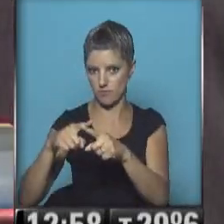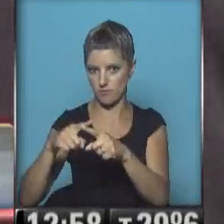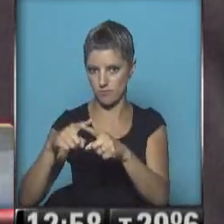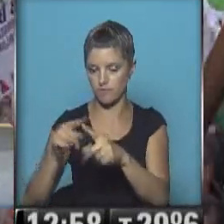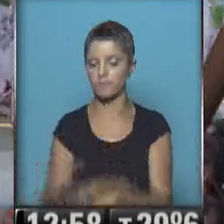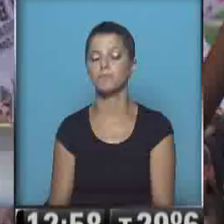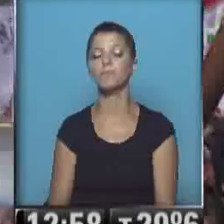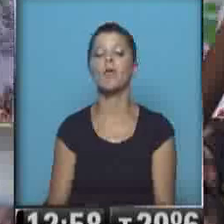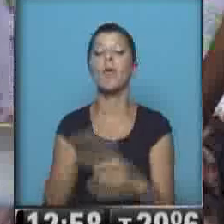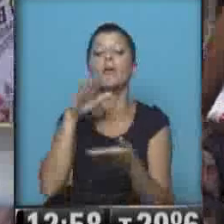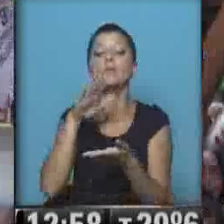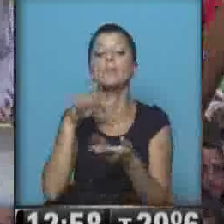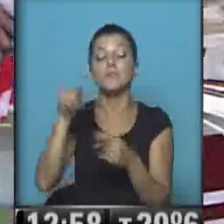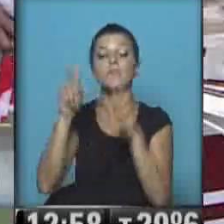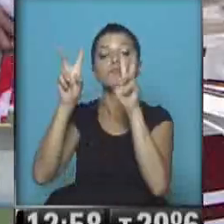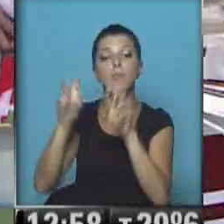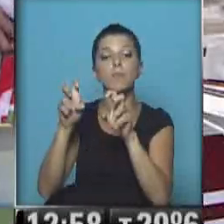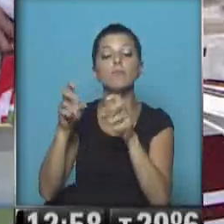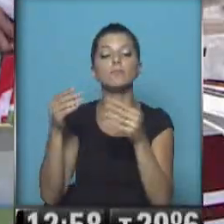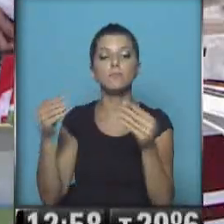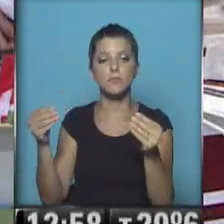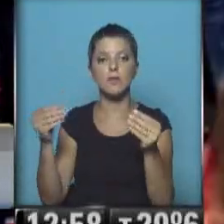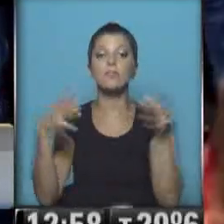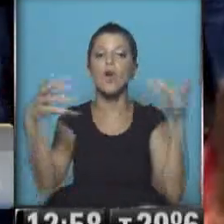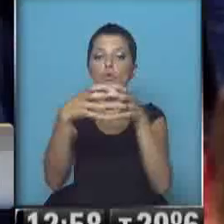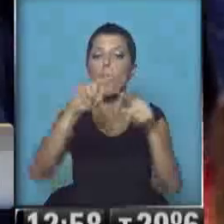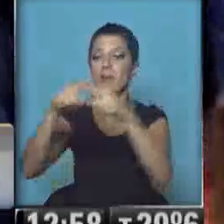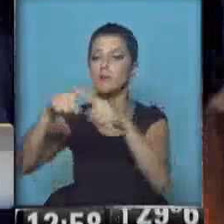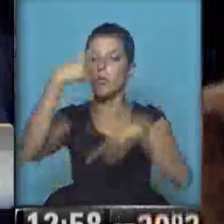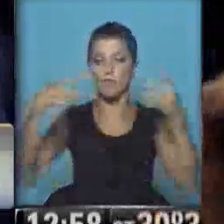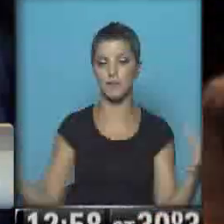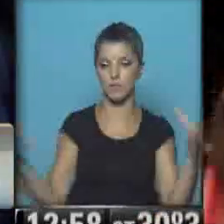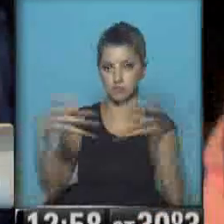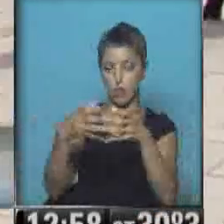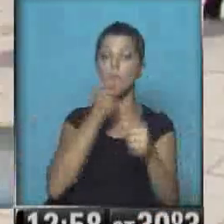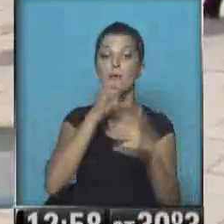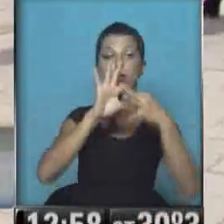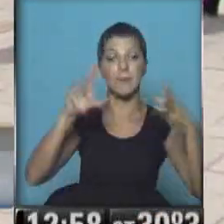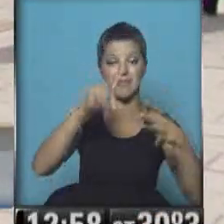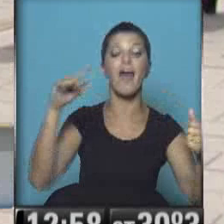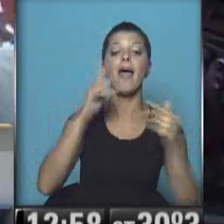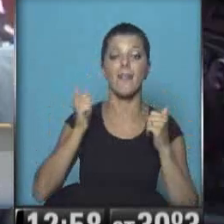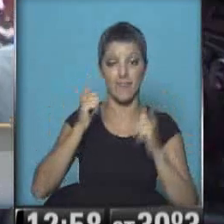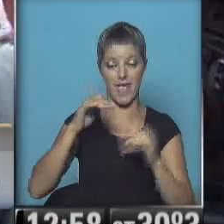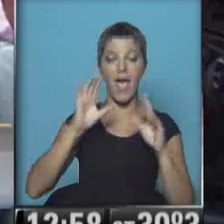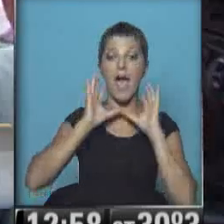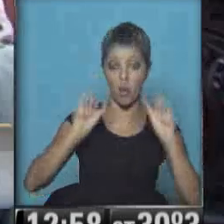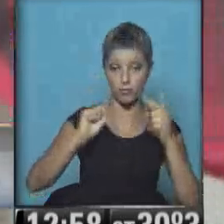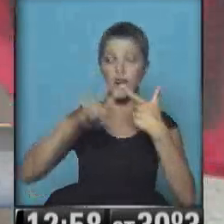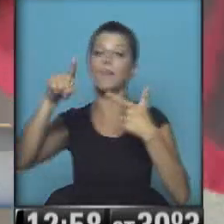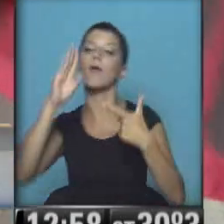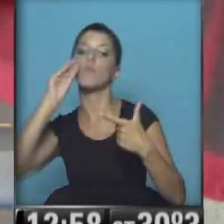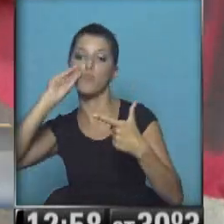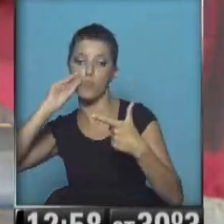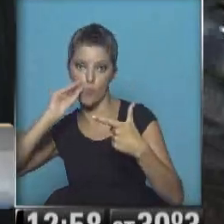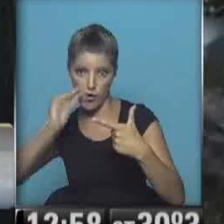Se trata, fundamentalmente, de conglomerados políticos como el Partido de la Libertad de Austria, la Unión Nacional Ataque de Bulgaria o